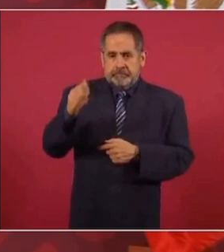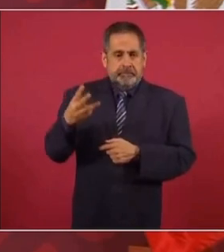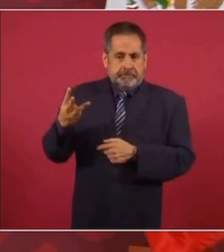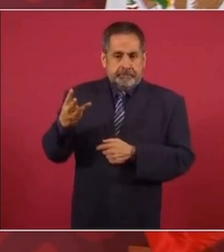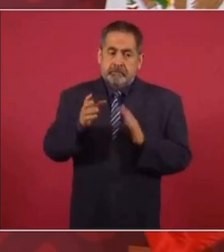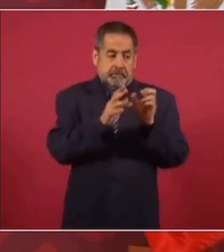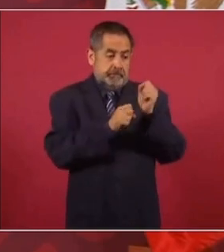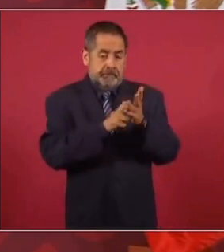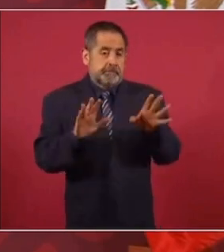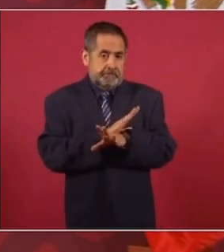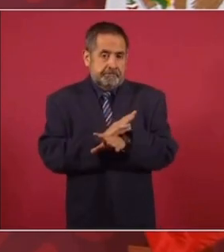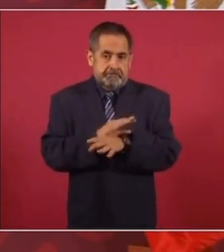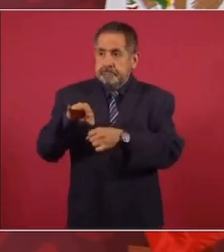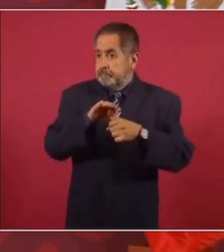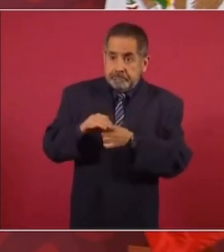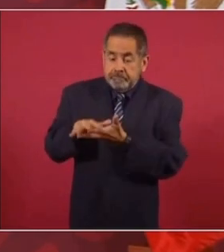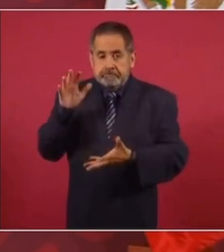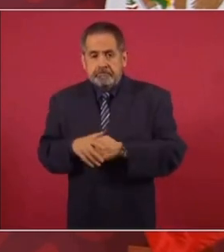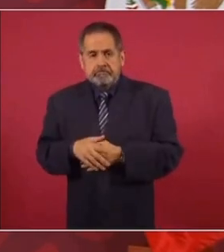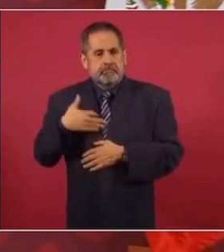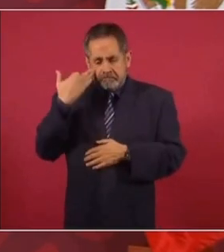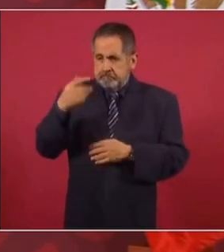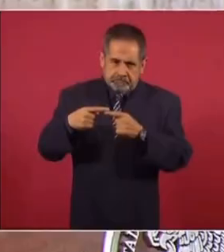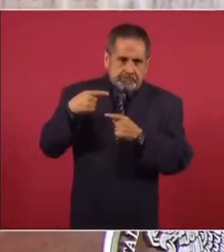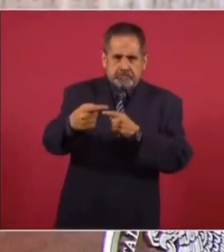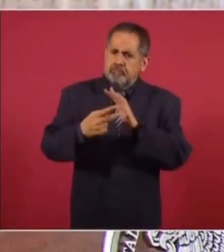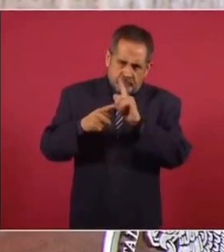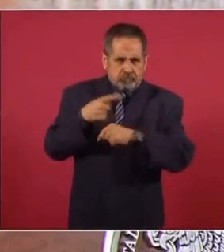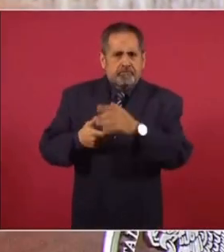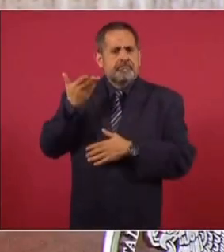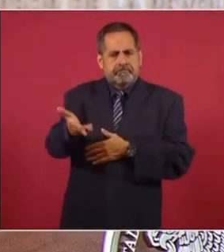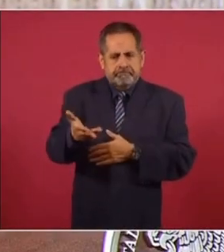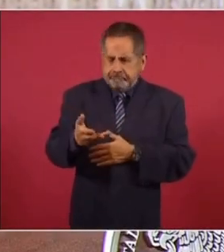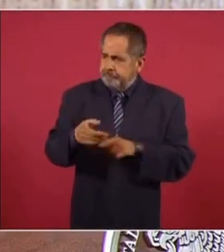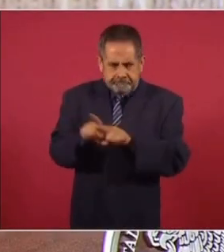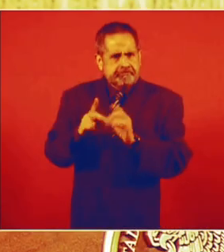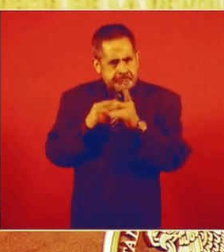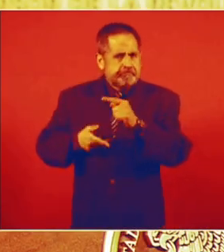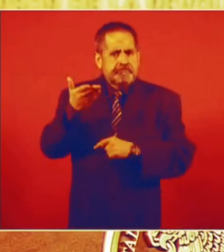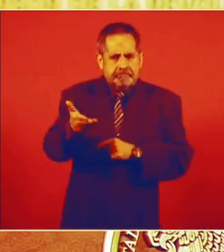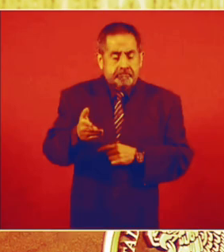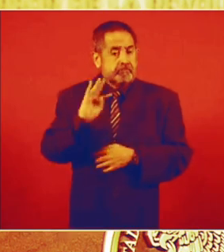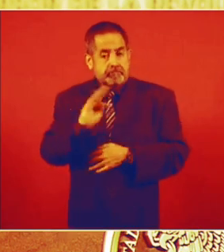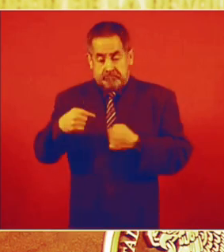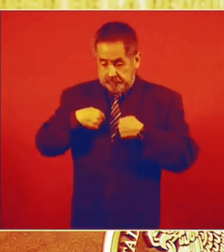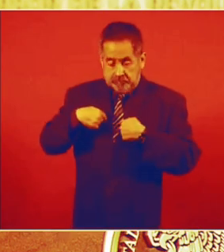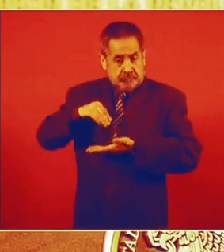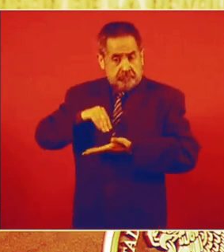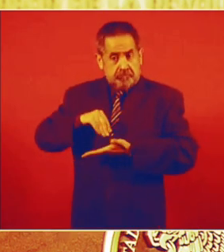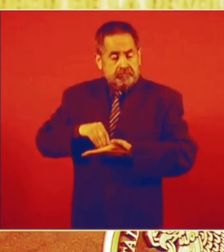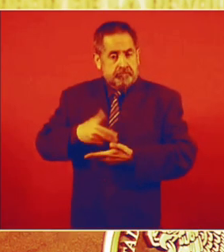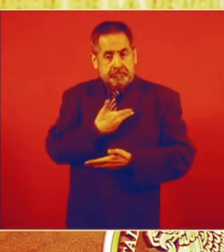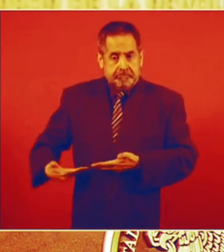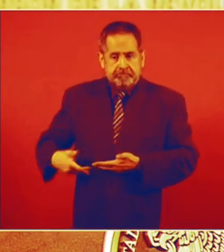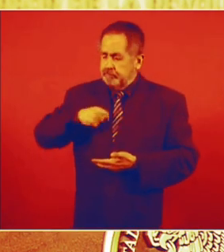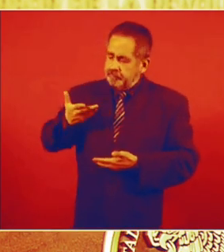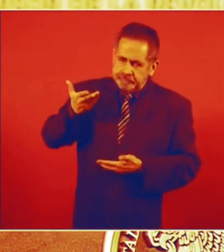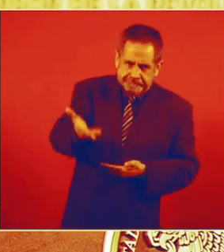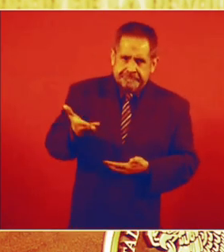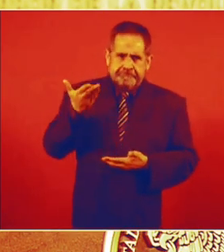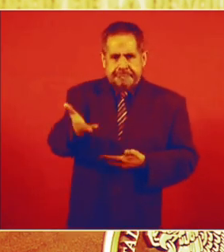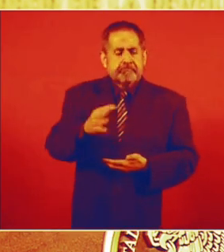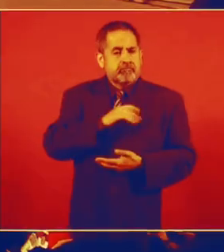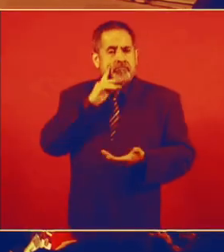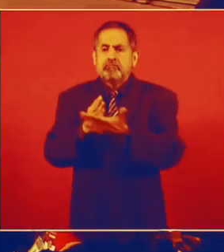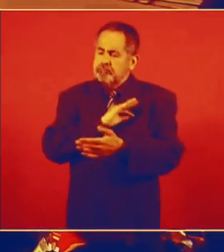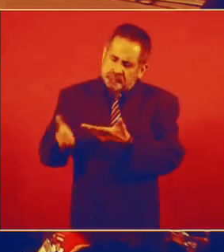una reforma constitucional, que pase un tiempo, pase un periodo y voy a volverla a presentar. Apúntele bien. Mientras yo esté de presidente, como